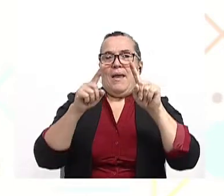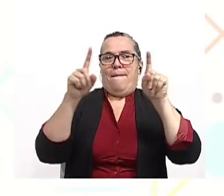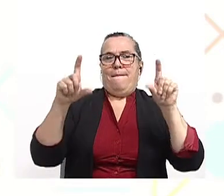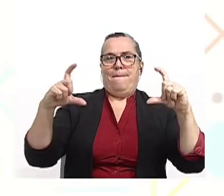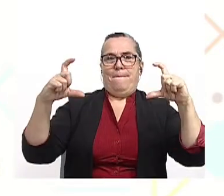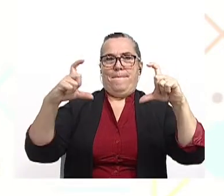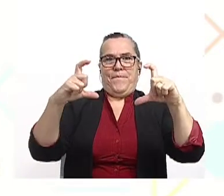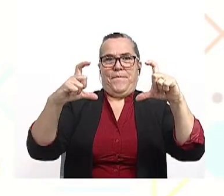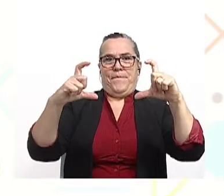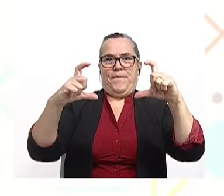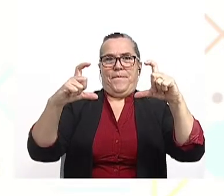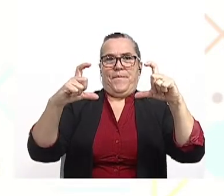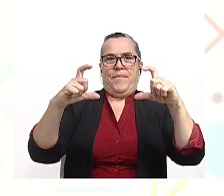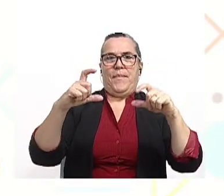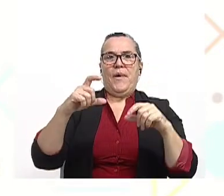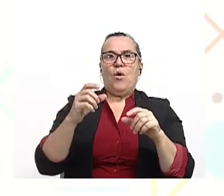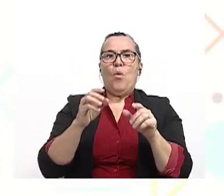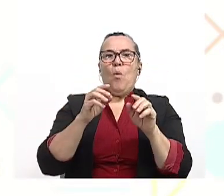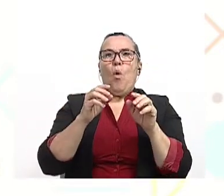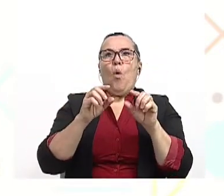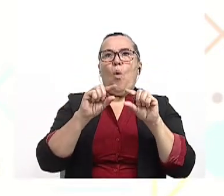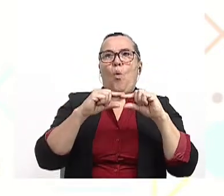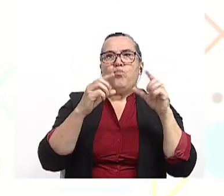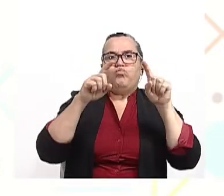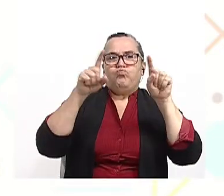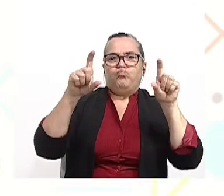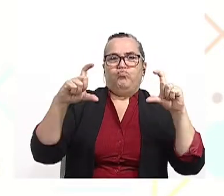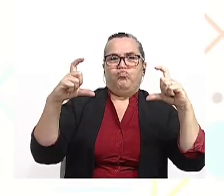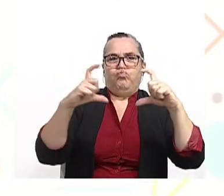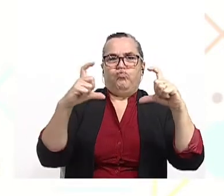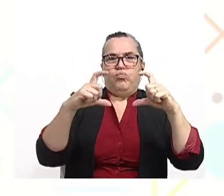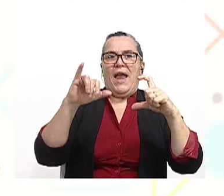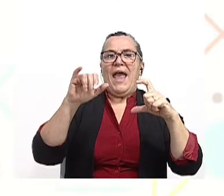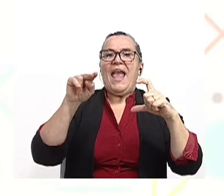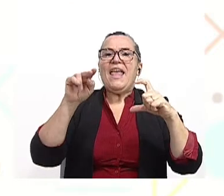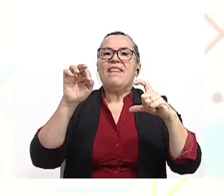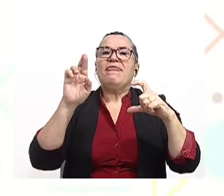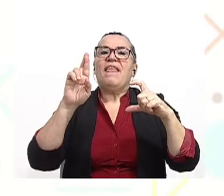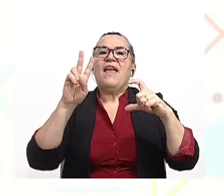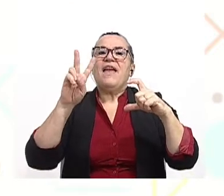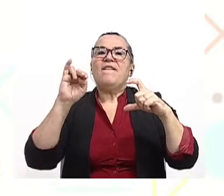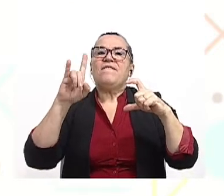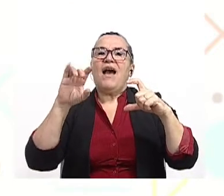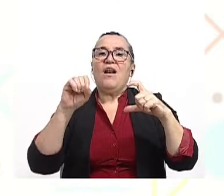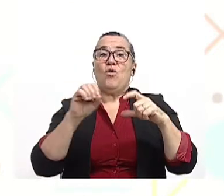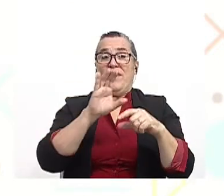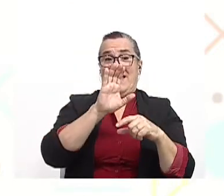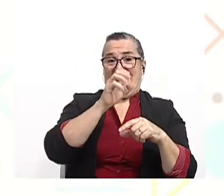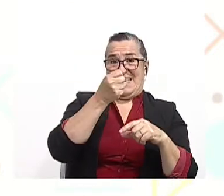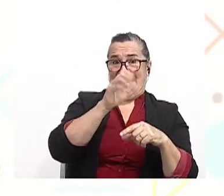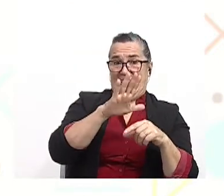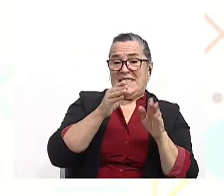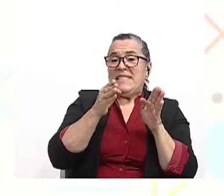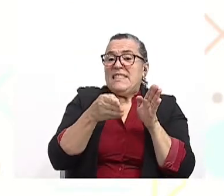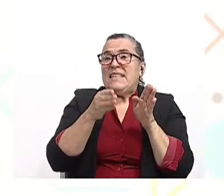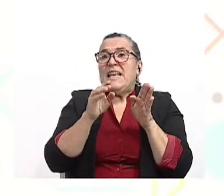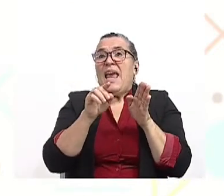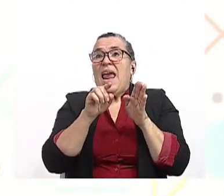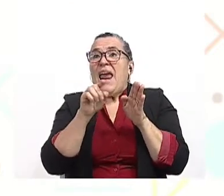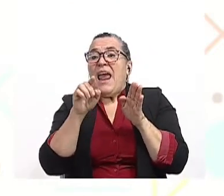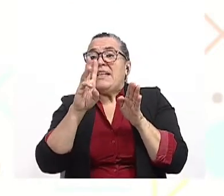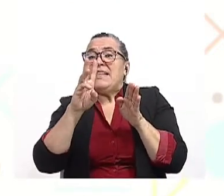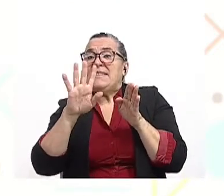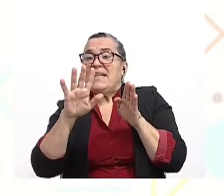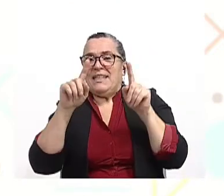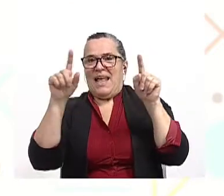y lo podemos representar como el intervalo cerrado de 15 a 65. Muy bien, ya teniendo